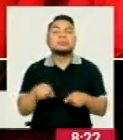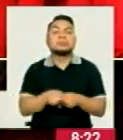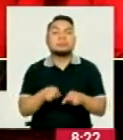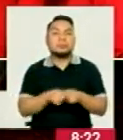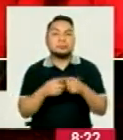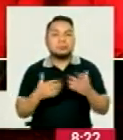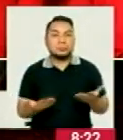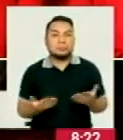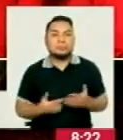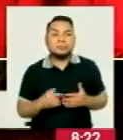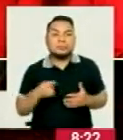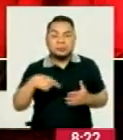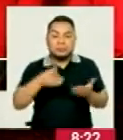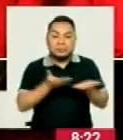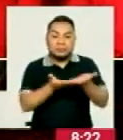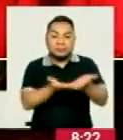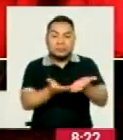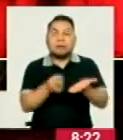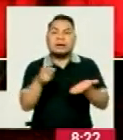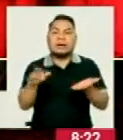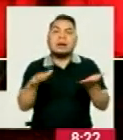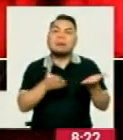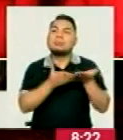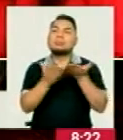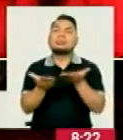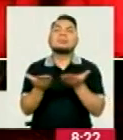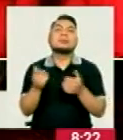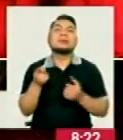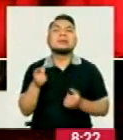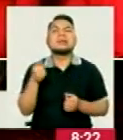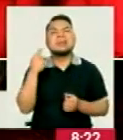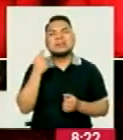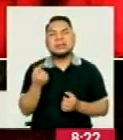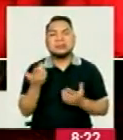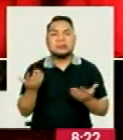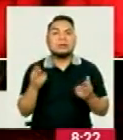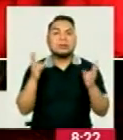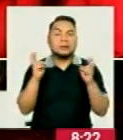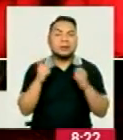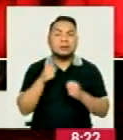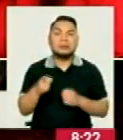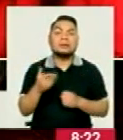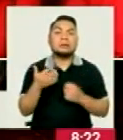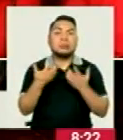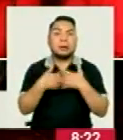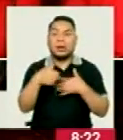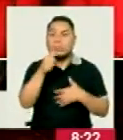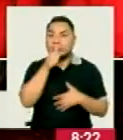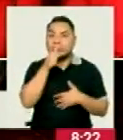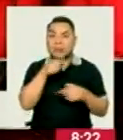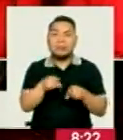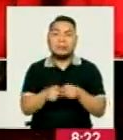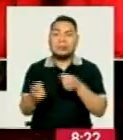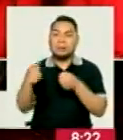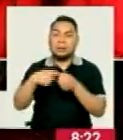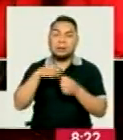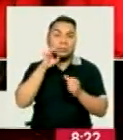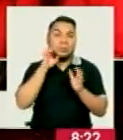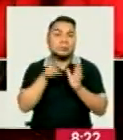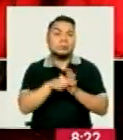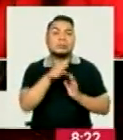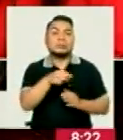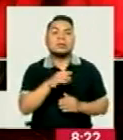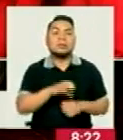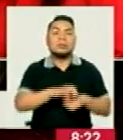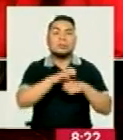y también todo lo que es relacionado en estos casos también con entidades privadas que se suman. Tenemos, por ejemplo, Club